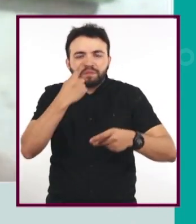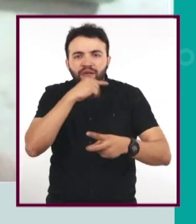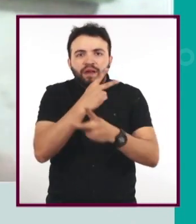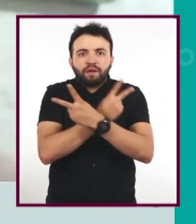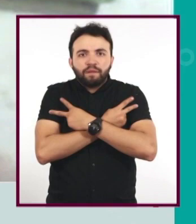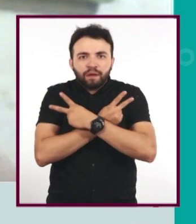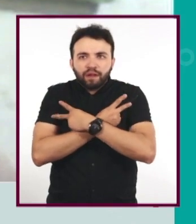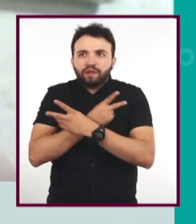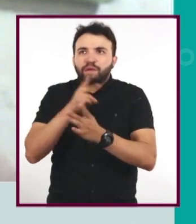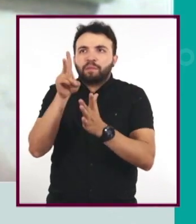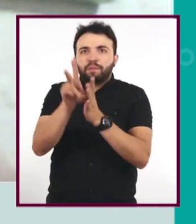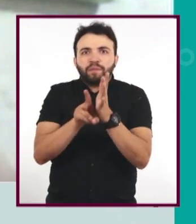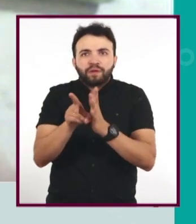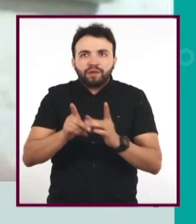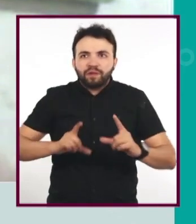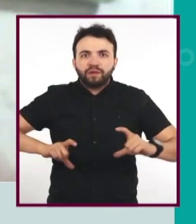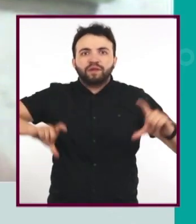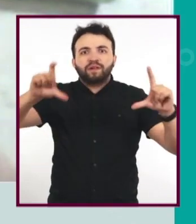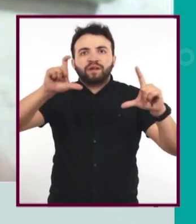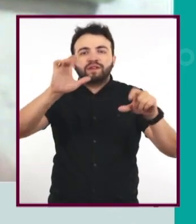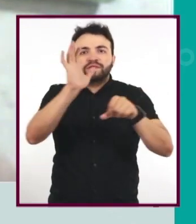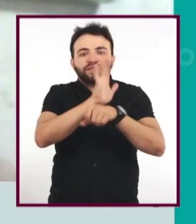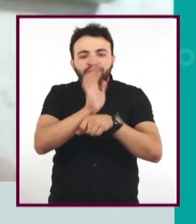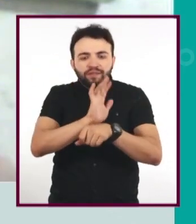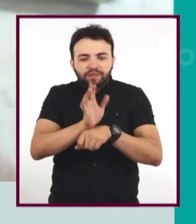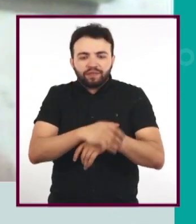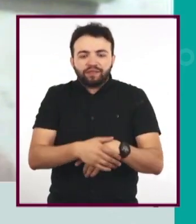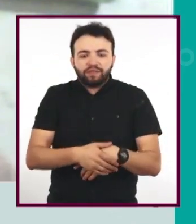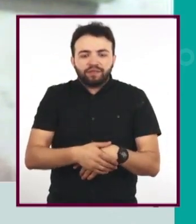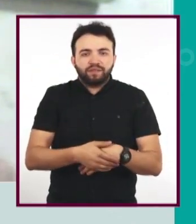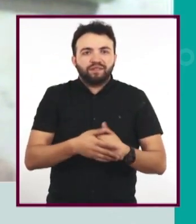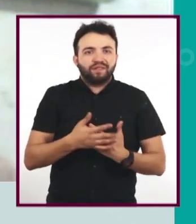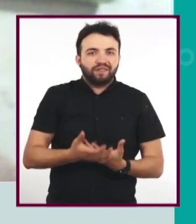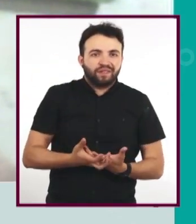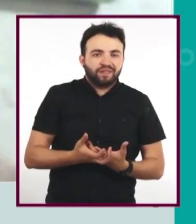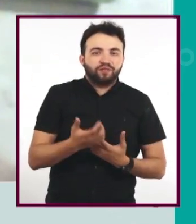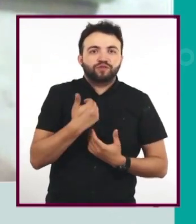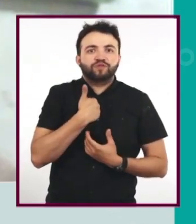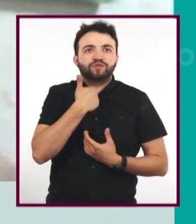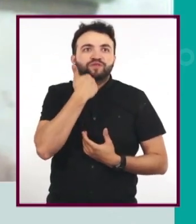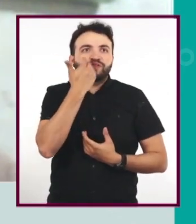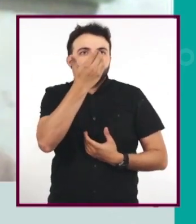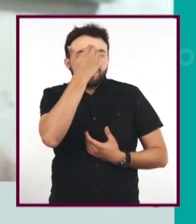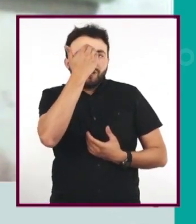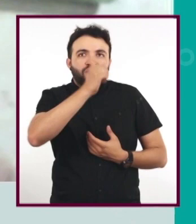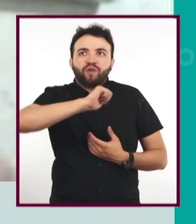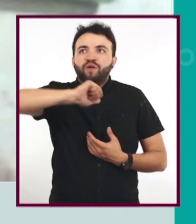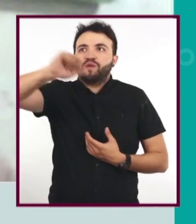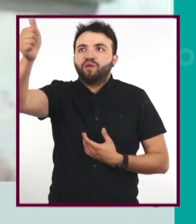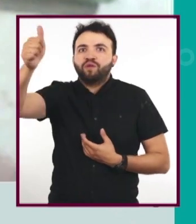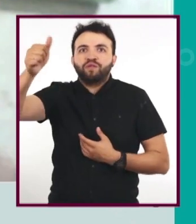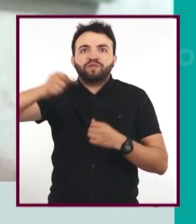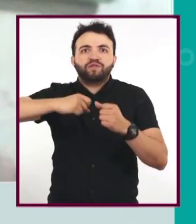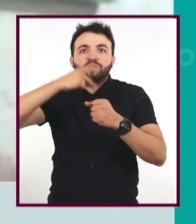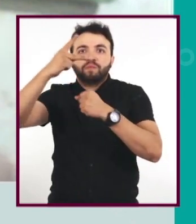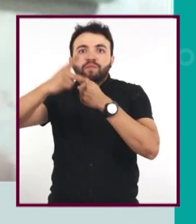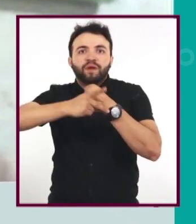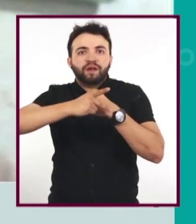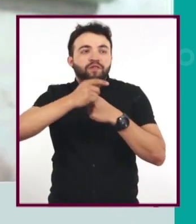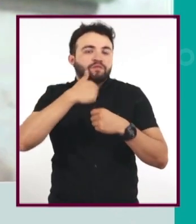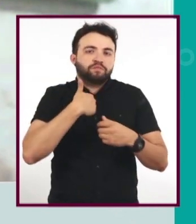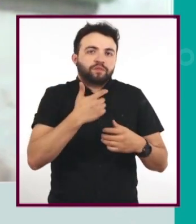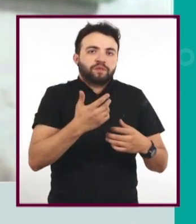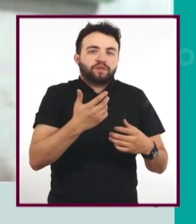de mis sueños que esta pandemia frustró fue el poder conocer otro país, ya que pues no tuve fiesta de 15 años. El plan